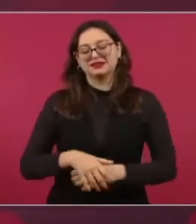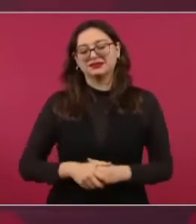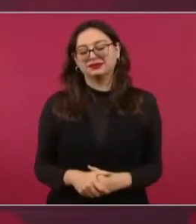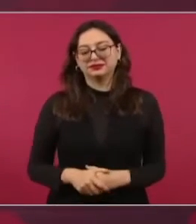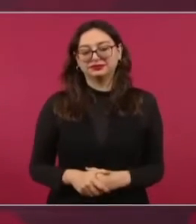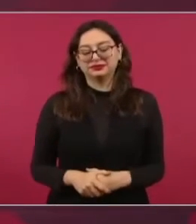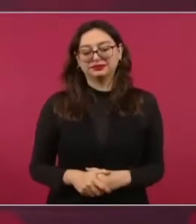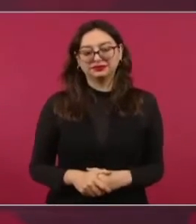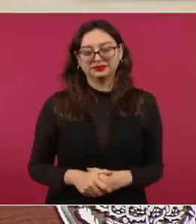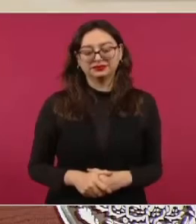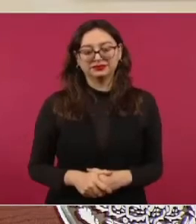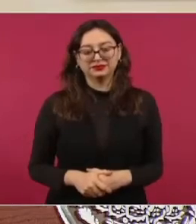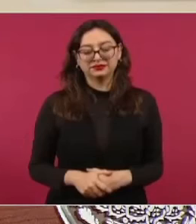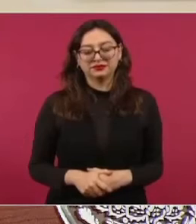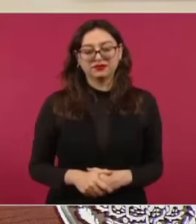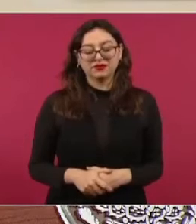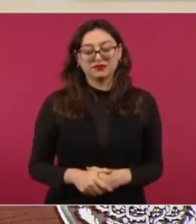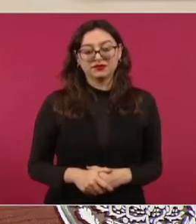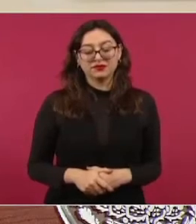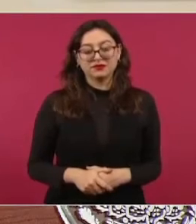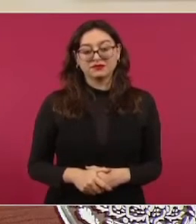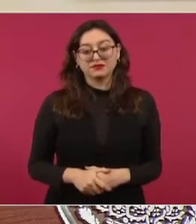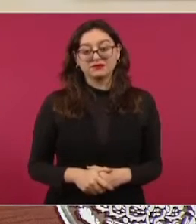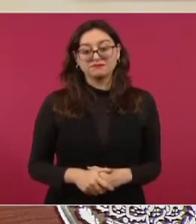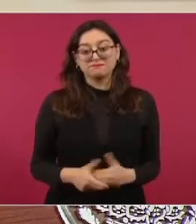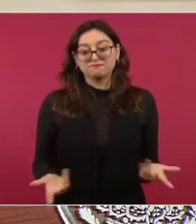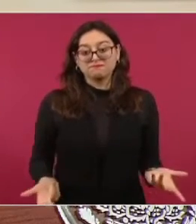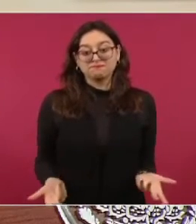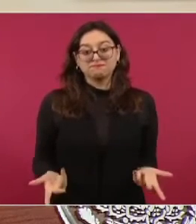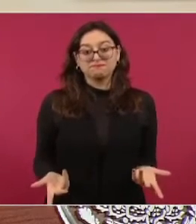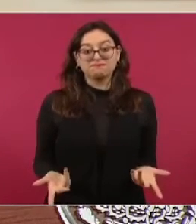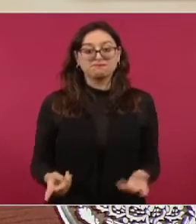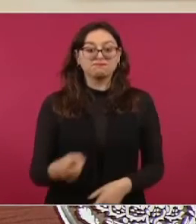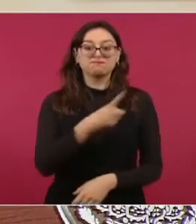Y hay que, pues, esperarnos.